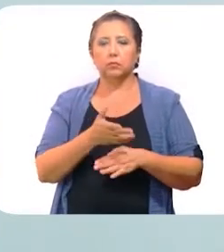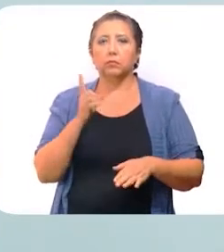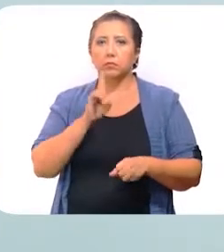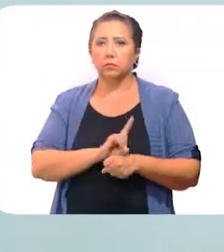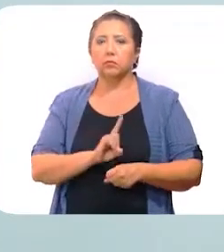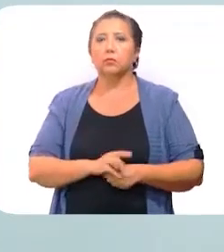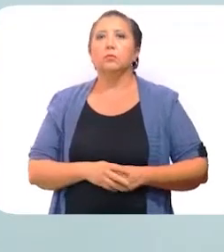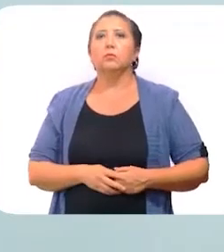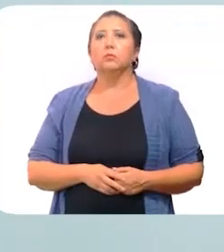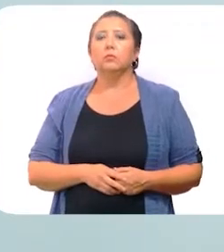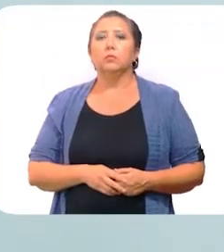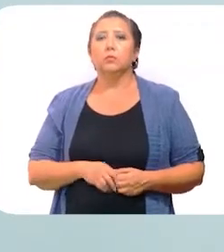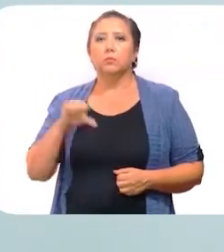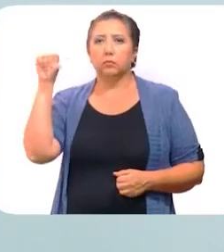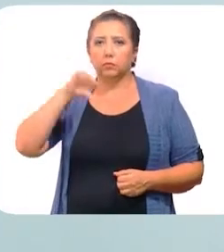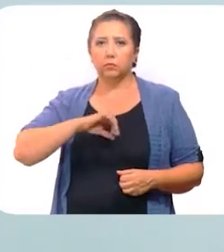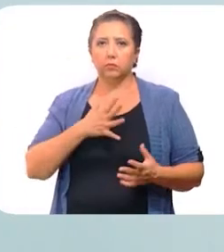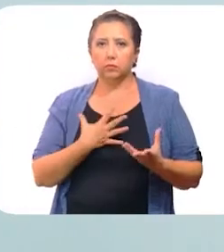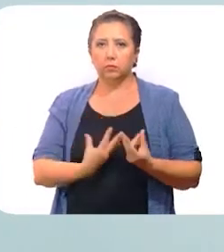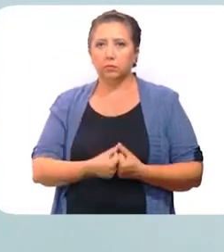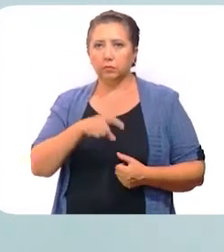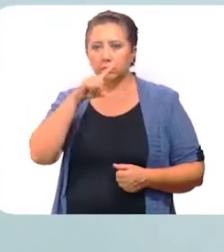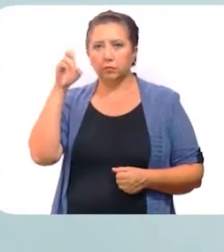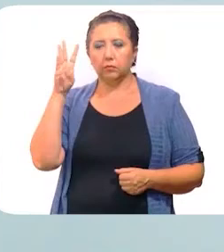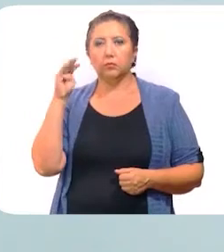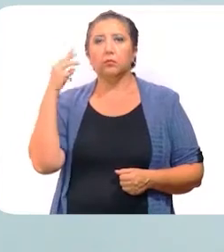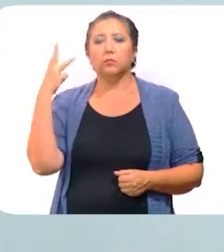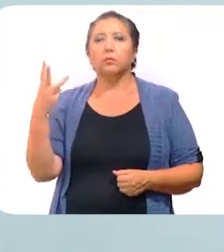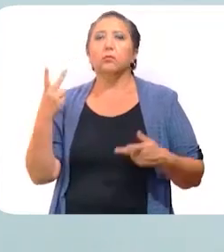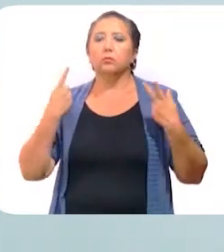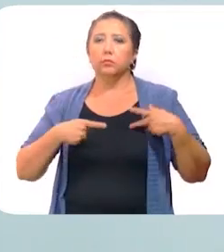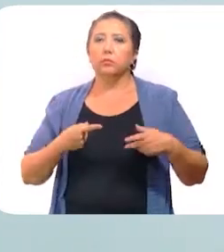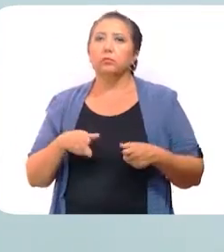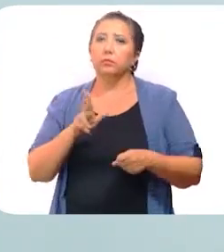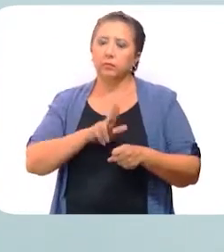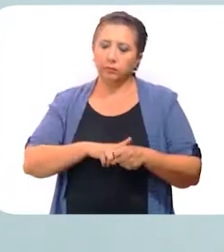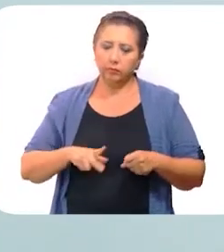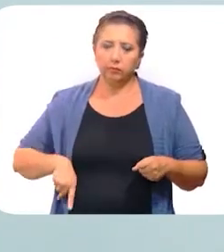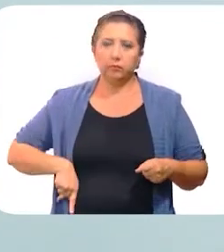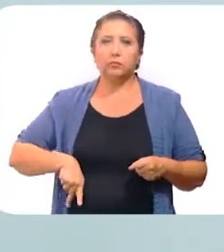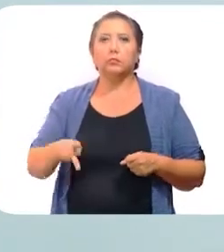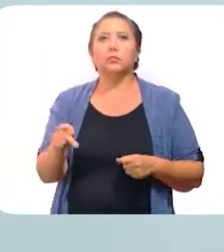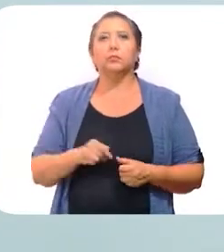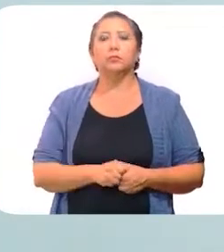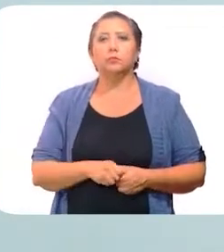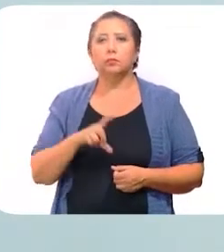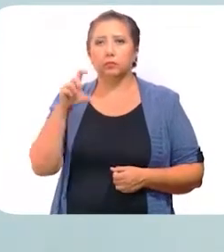los ingresos diarios. El día de hoy tenemos 193 pacientes en hospitales públicos.